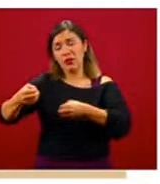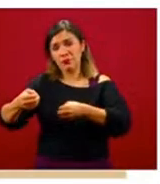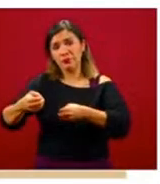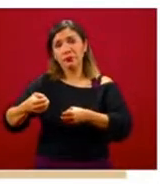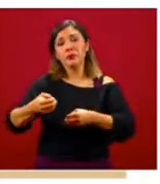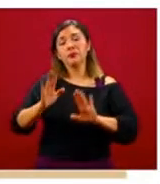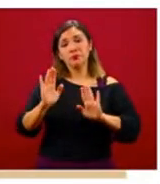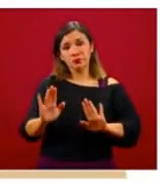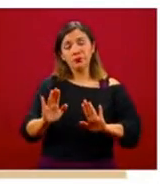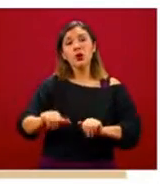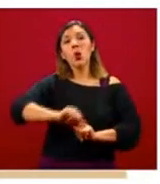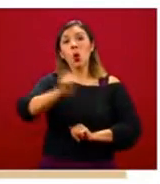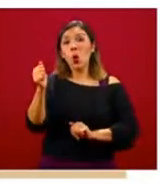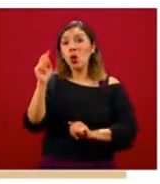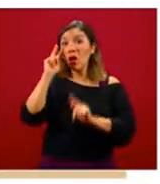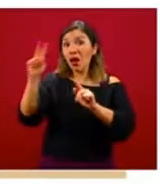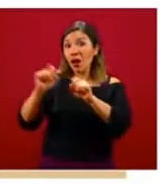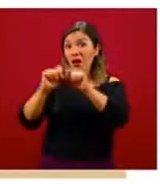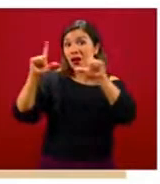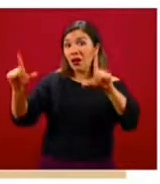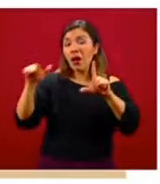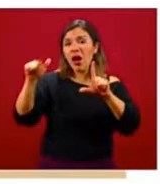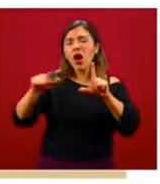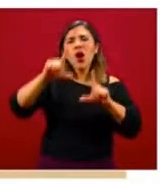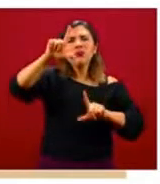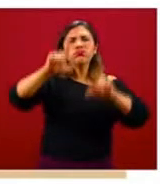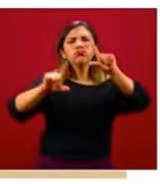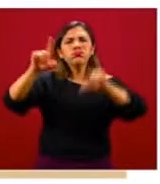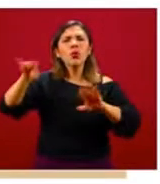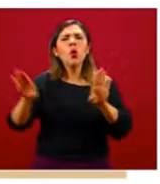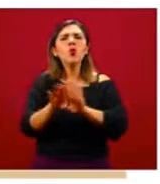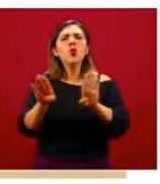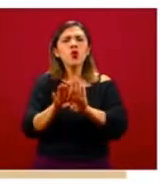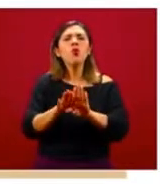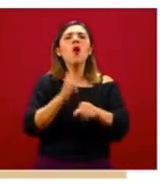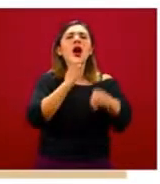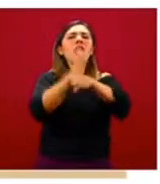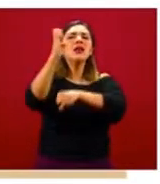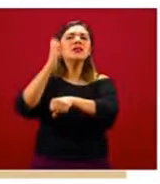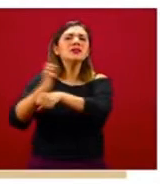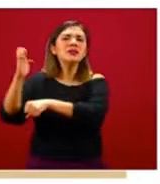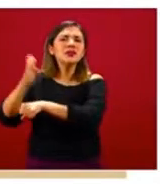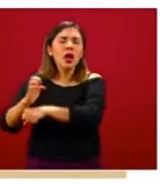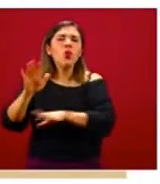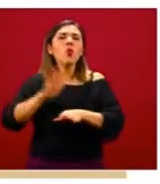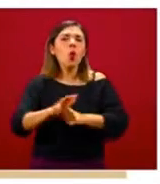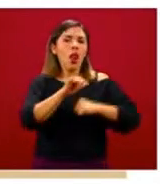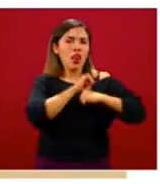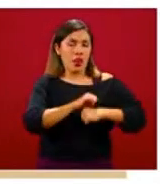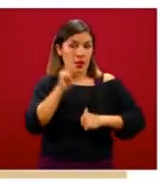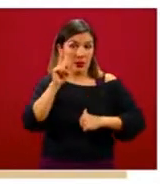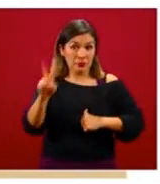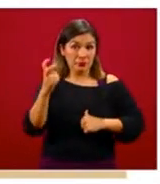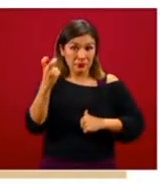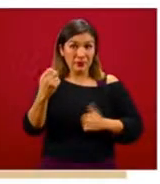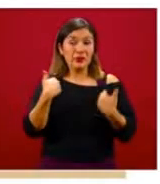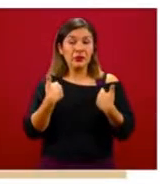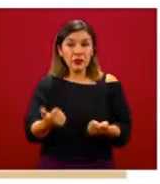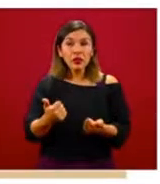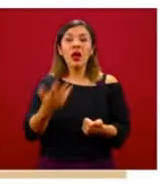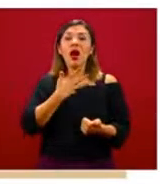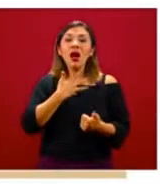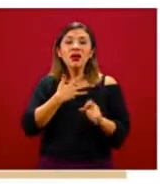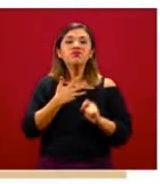siguiente up until the diapositiva cutoff to podemos ver cómo se yesterday, distribuye esta ocupación en función de la entidad 10,131 were occupied. federativa. And here we Vemos a can see how percatarnos de